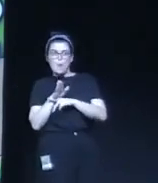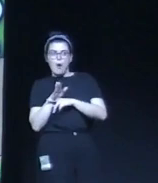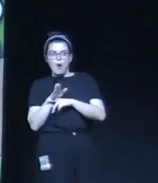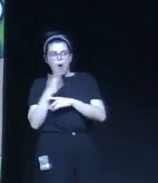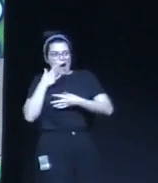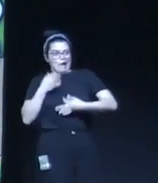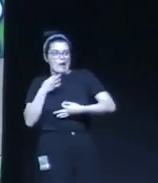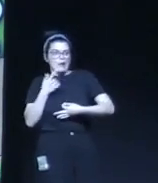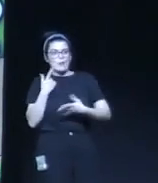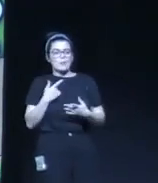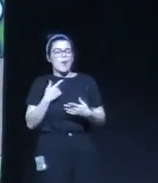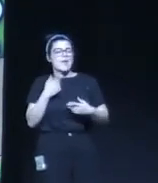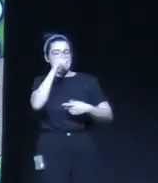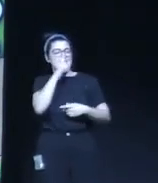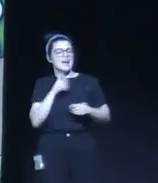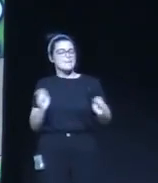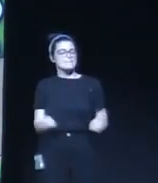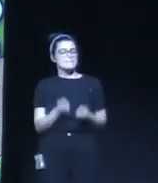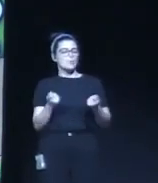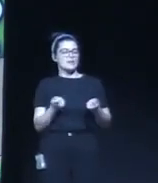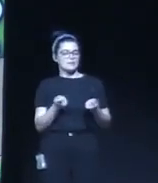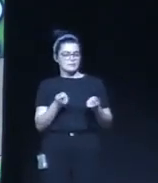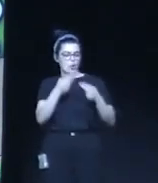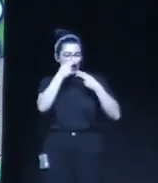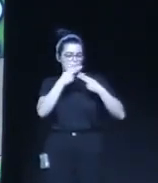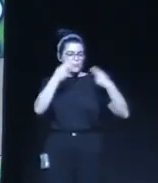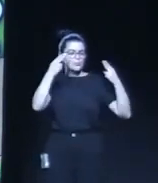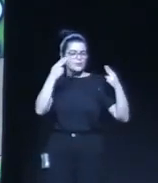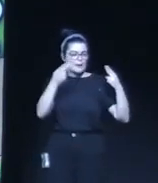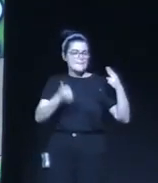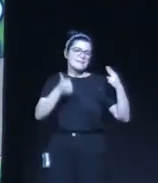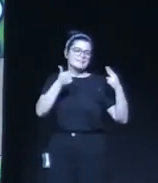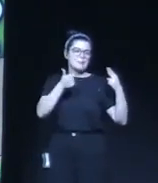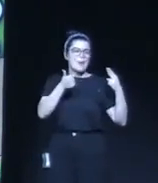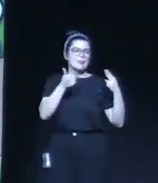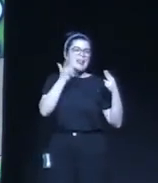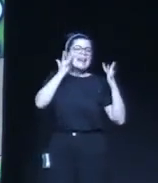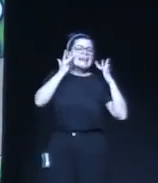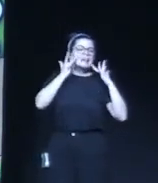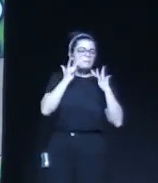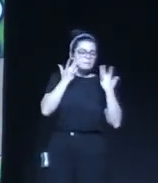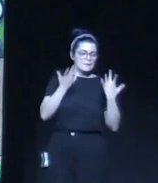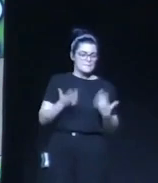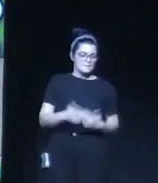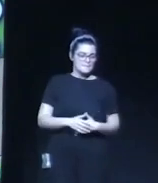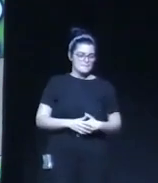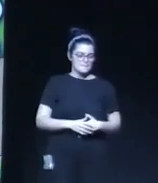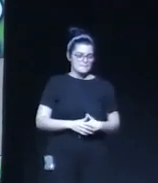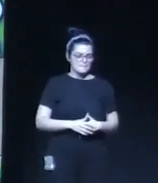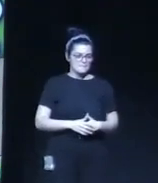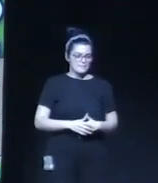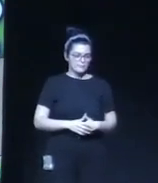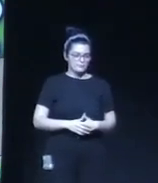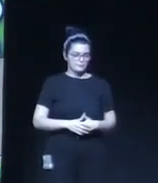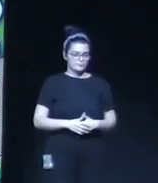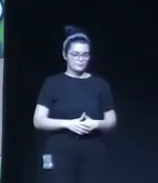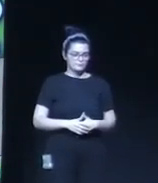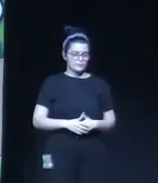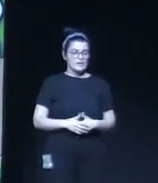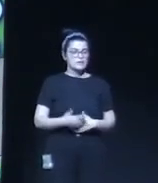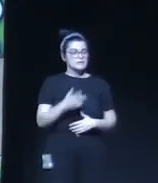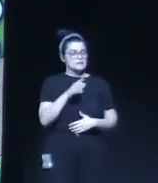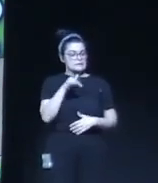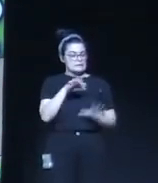una imagen pública, digamos, más saneada. Y sobre esto me